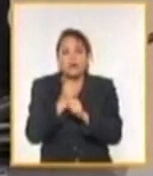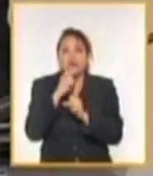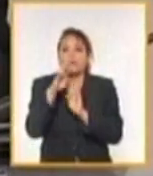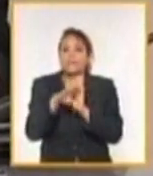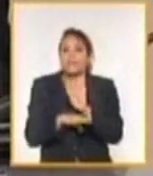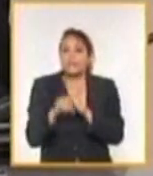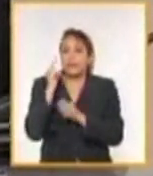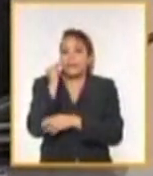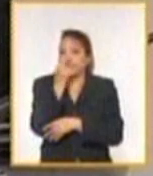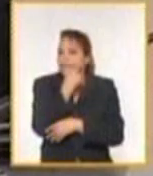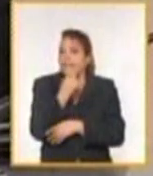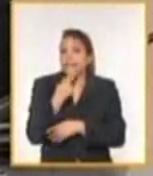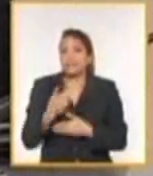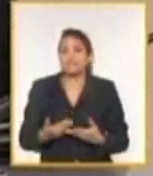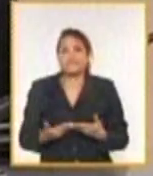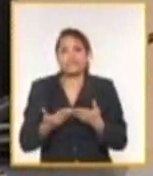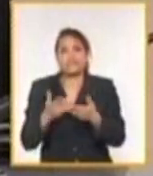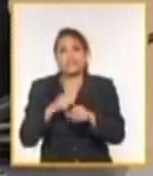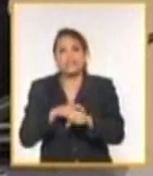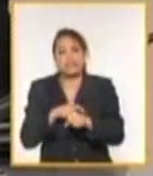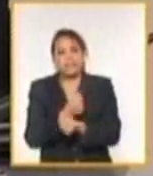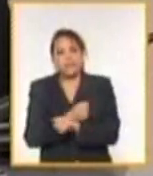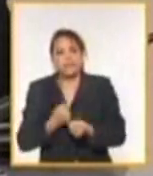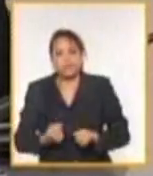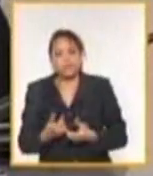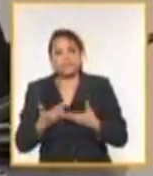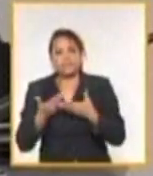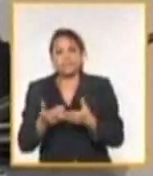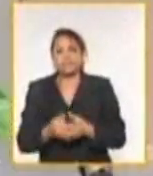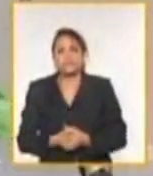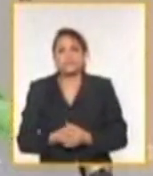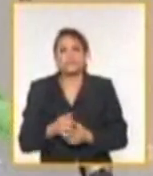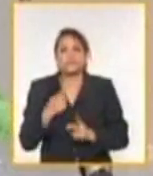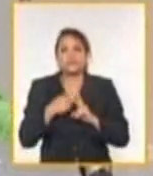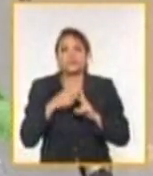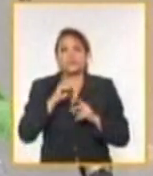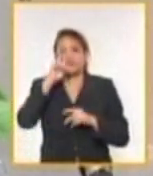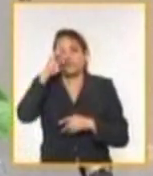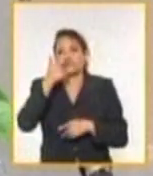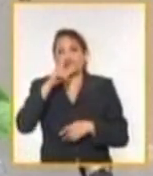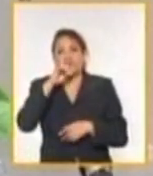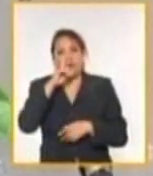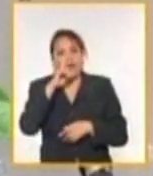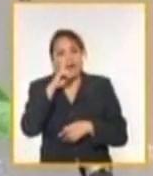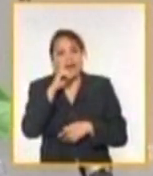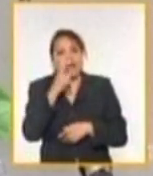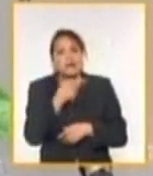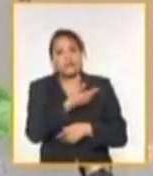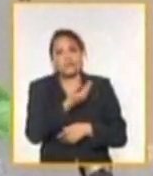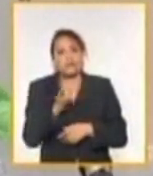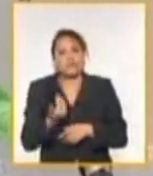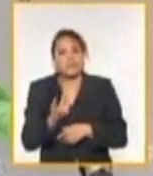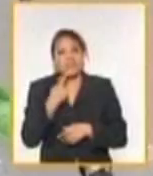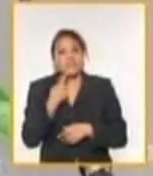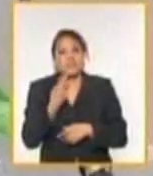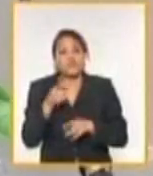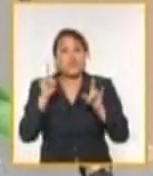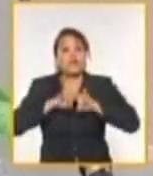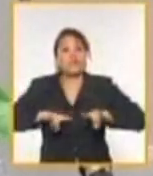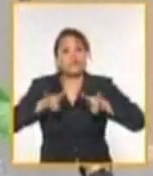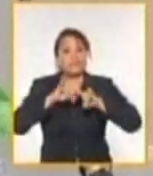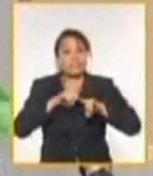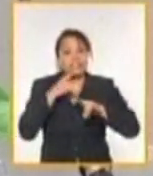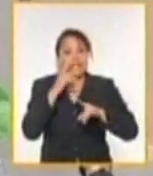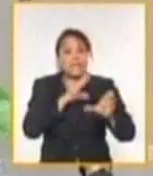a eso dedicó enormes esfuerzos. Yusuan, cuando llegas al programa Martiano, precisamente, Hart iba a la universidad con ustedes a